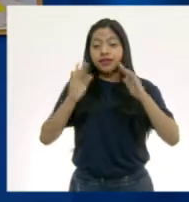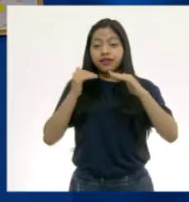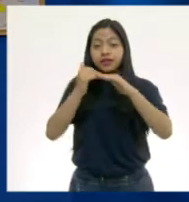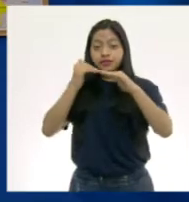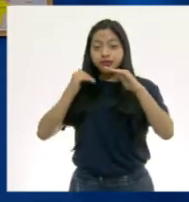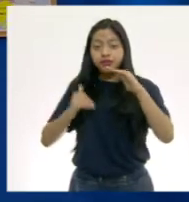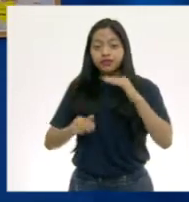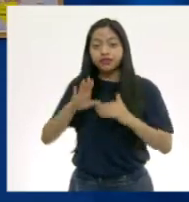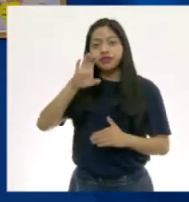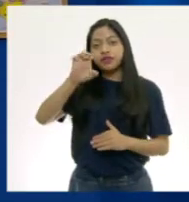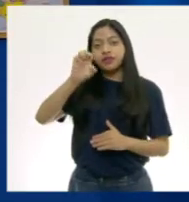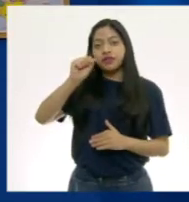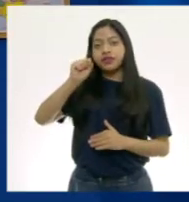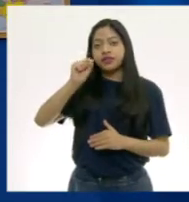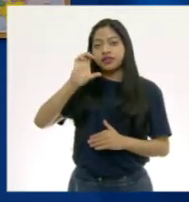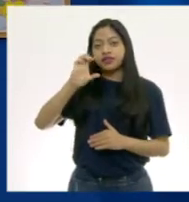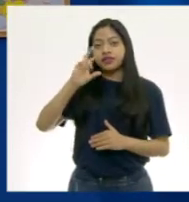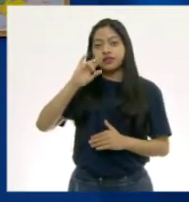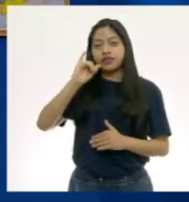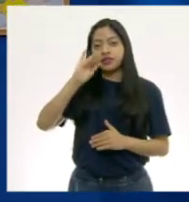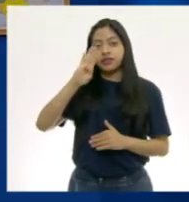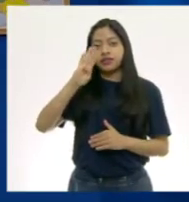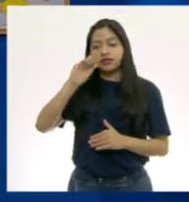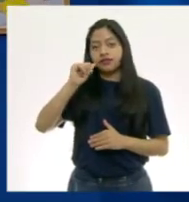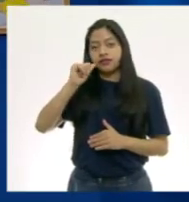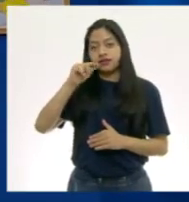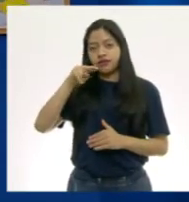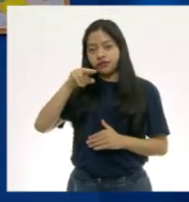Sí. los escribanos.